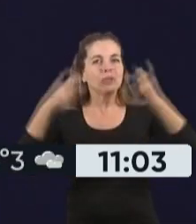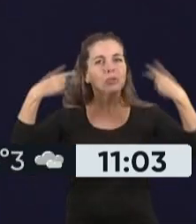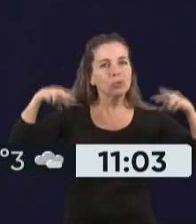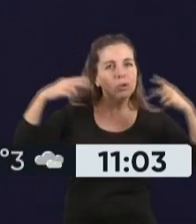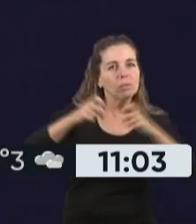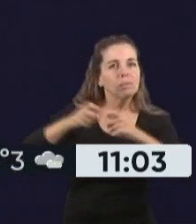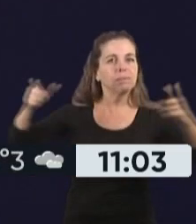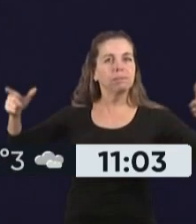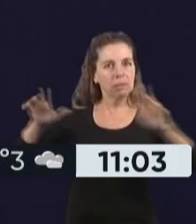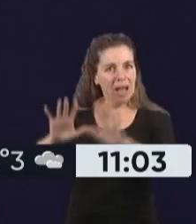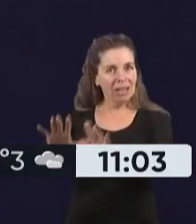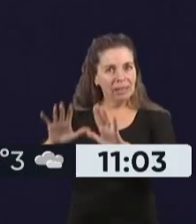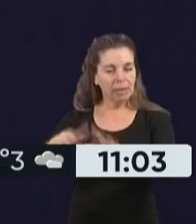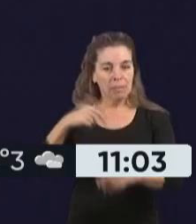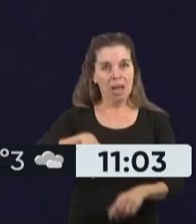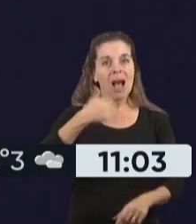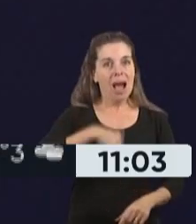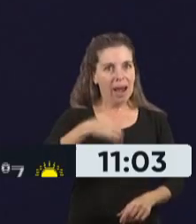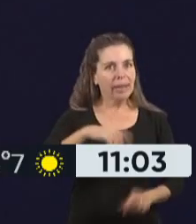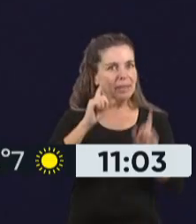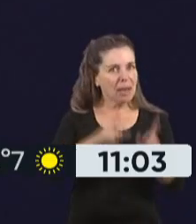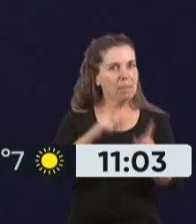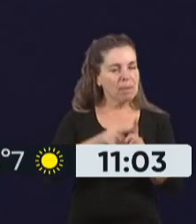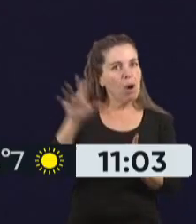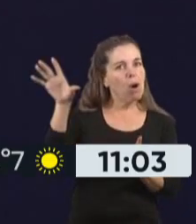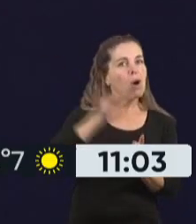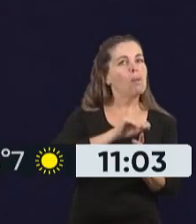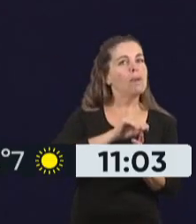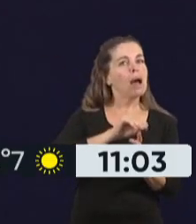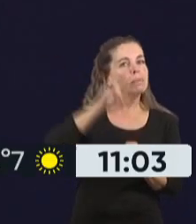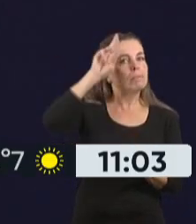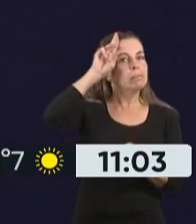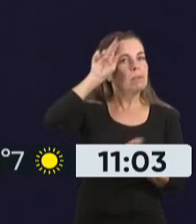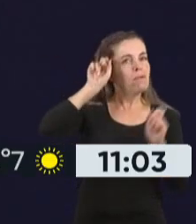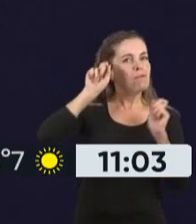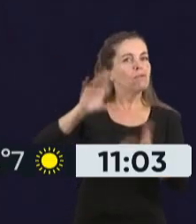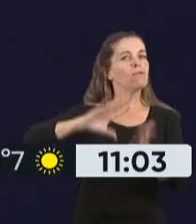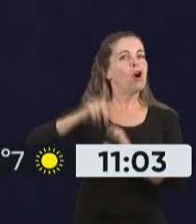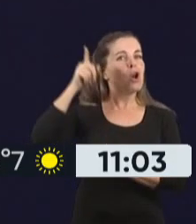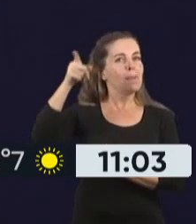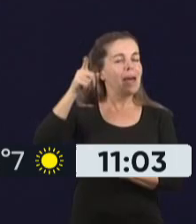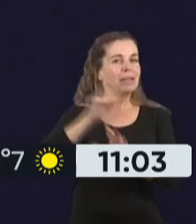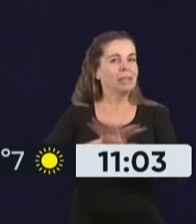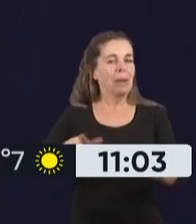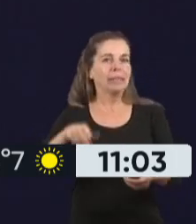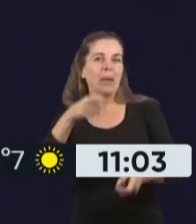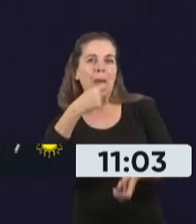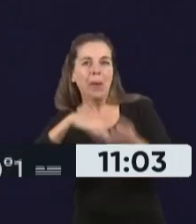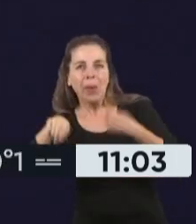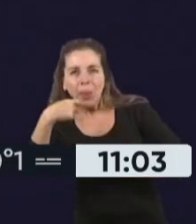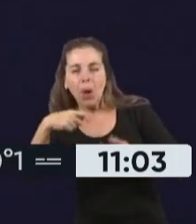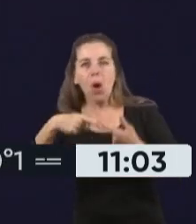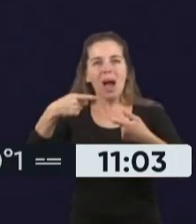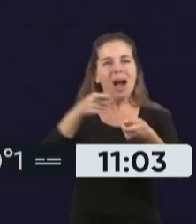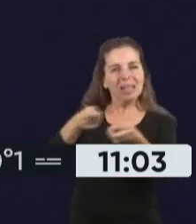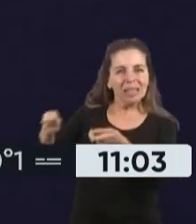La Argentina sigue, por supuesto, el ejemplo de Bukele de erradicar el narcoterrorismo. Por último, y